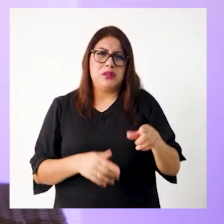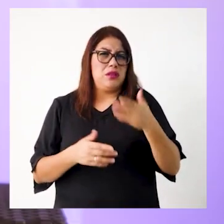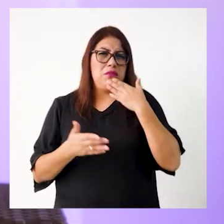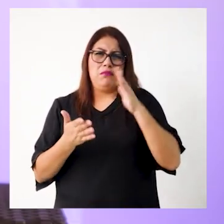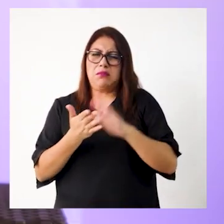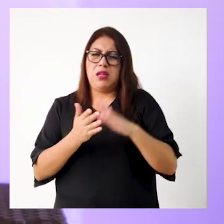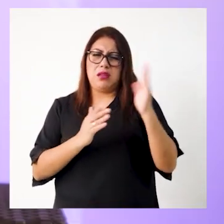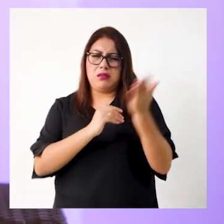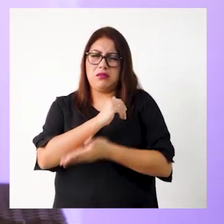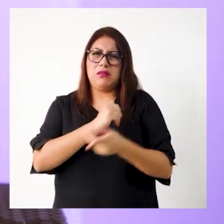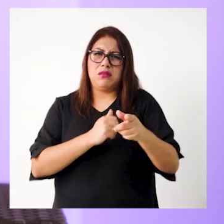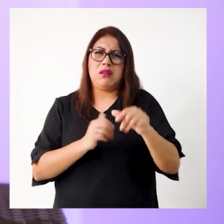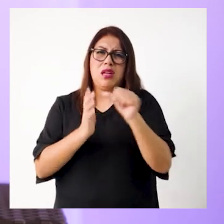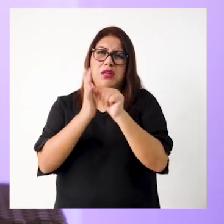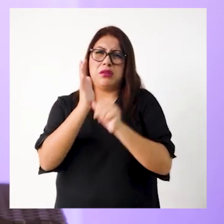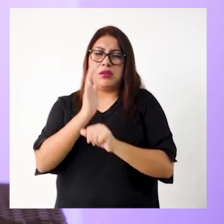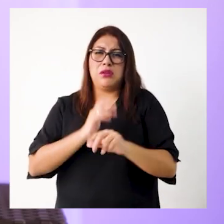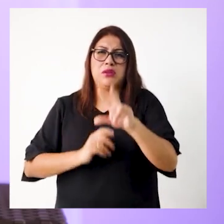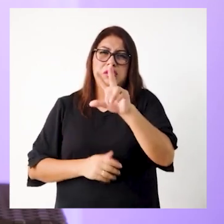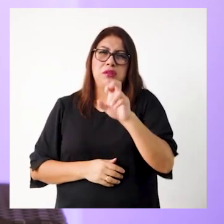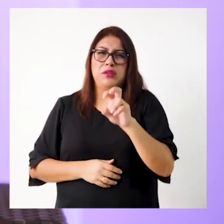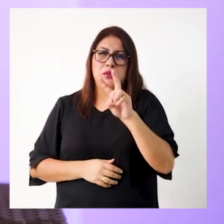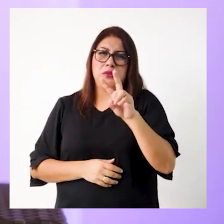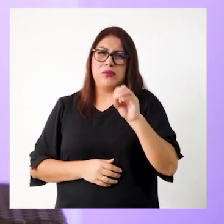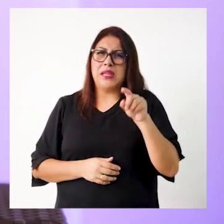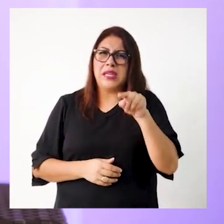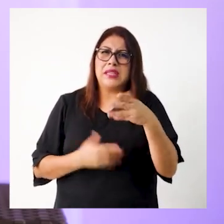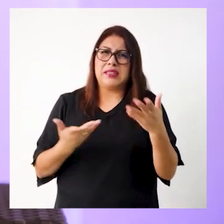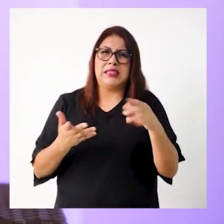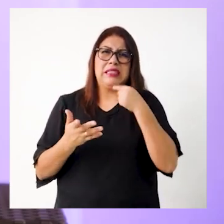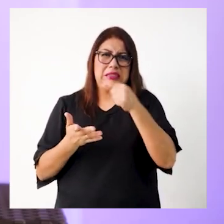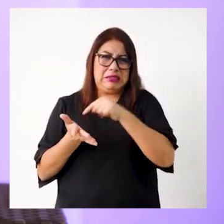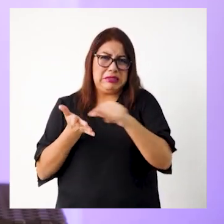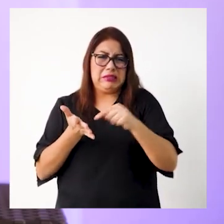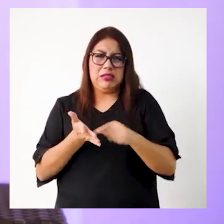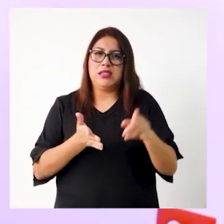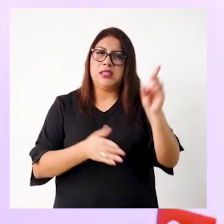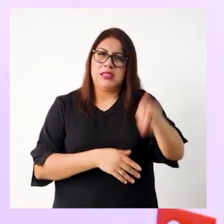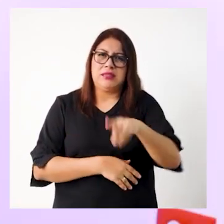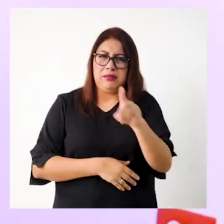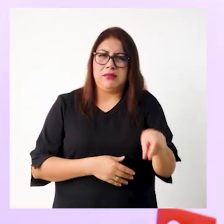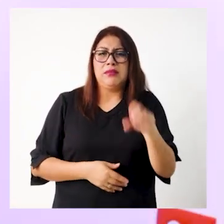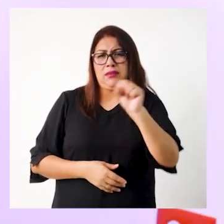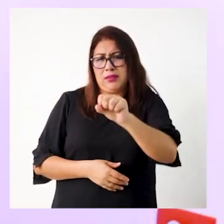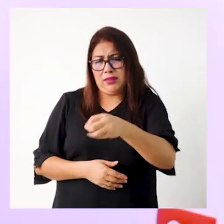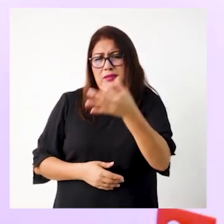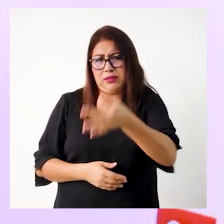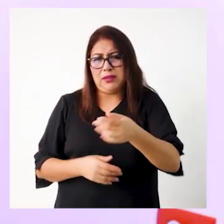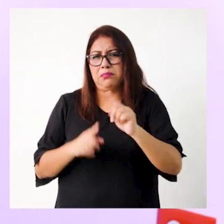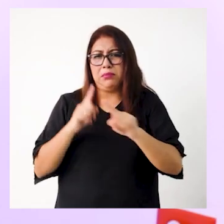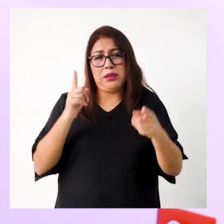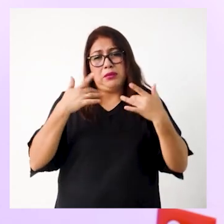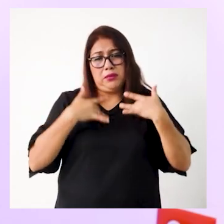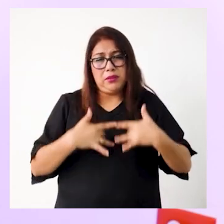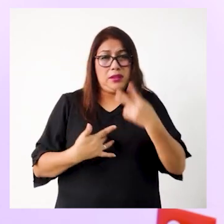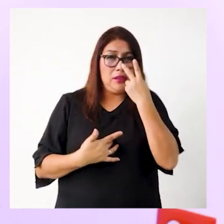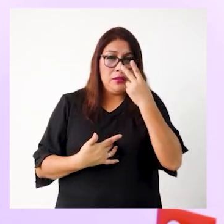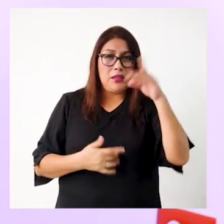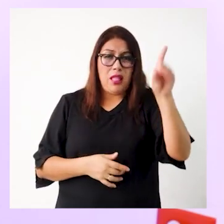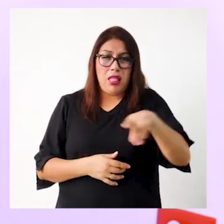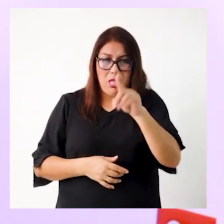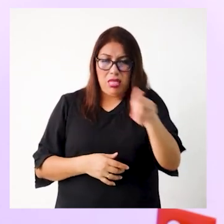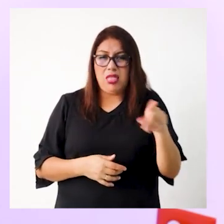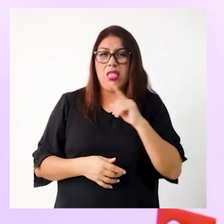está en el Código Penal, en el artículo 327, como discriminación. Sí, pero lamentablemente la figura de la discriminación,